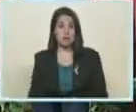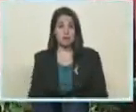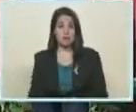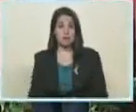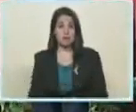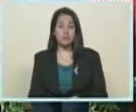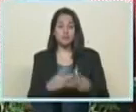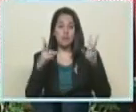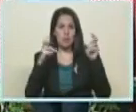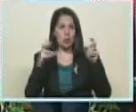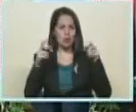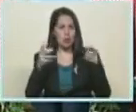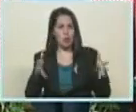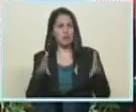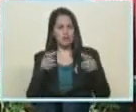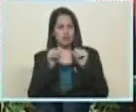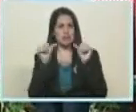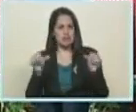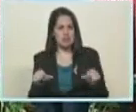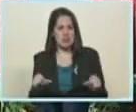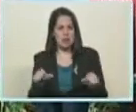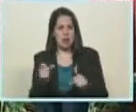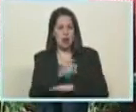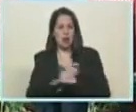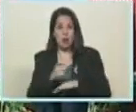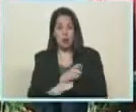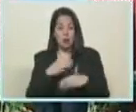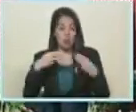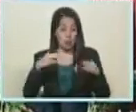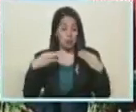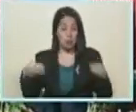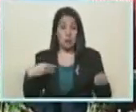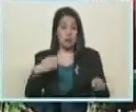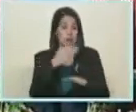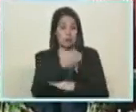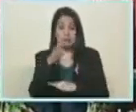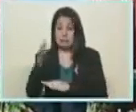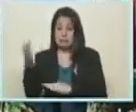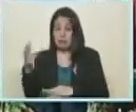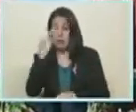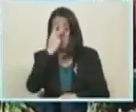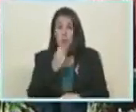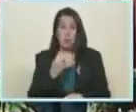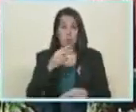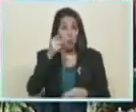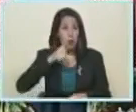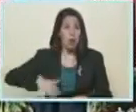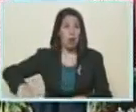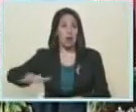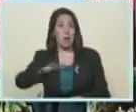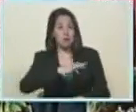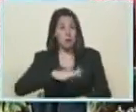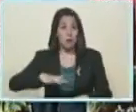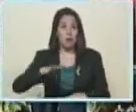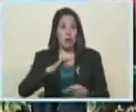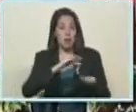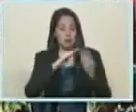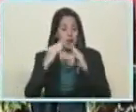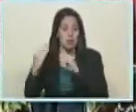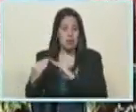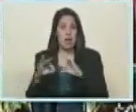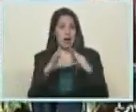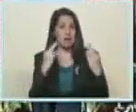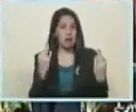El nuevo sistema de gobierno popular tiene que ir directamente a la base, al pueblo, a la comunidad, a la